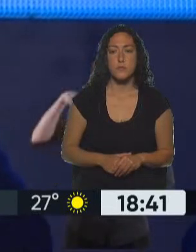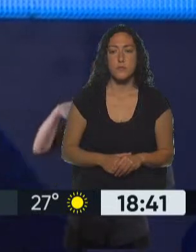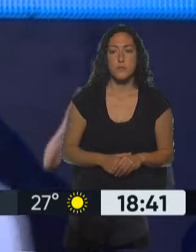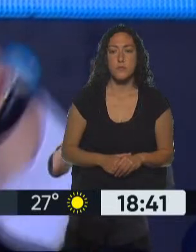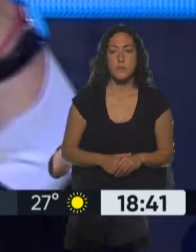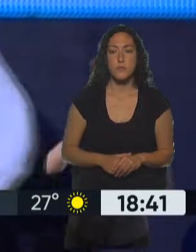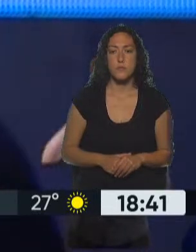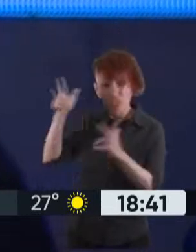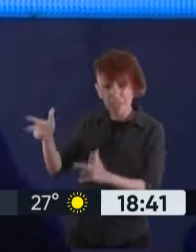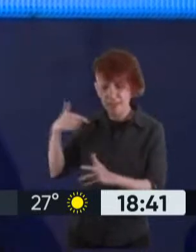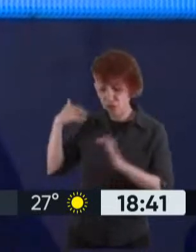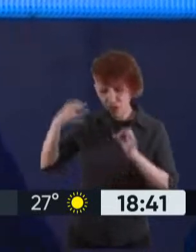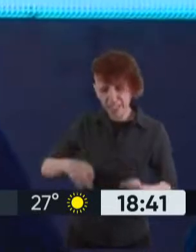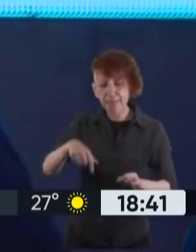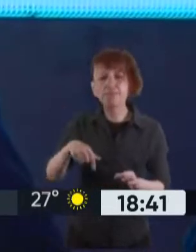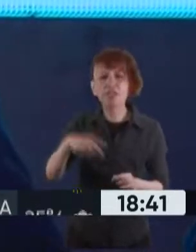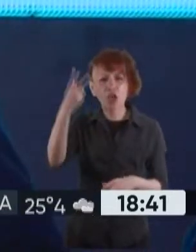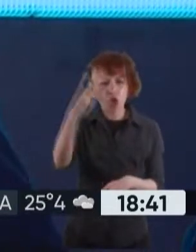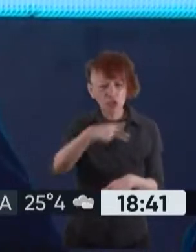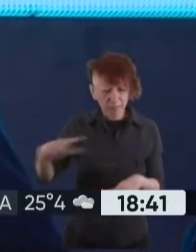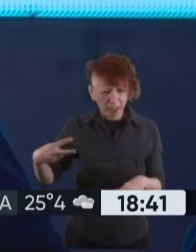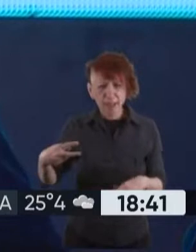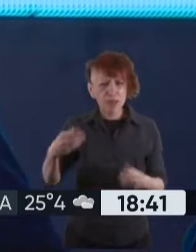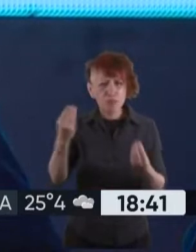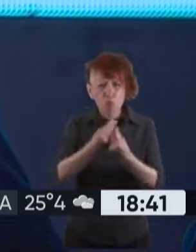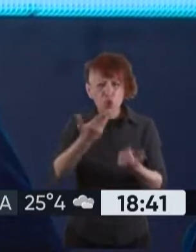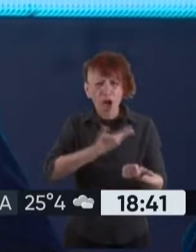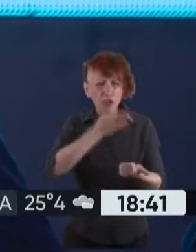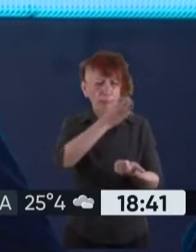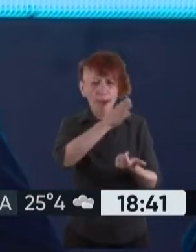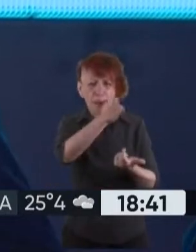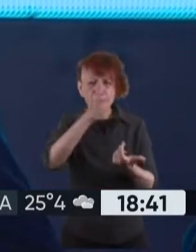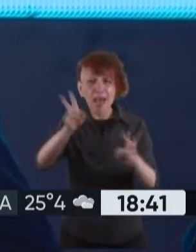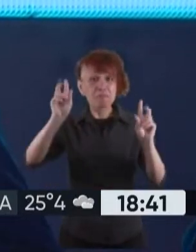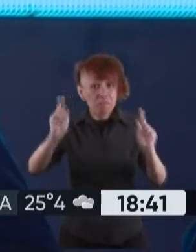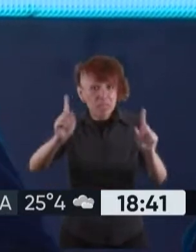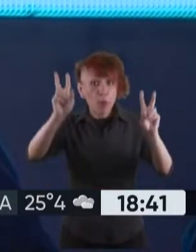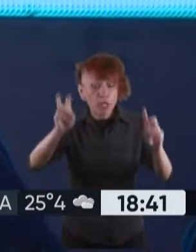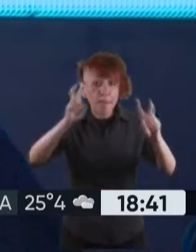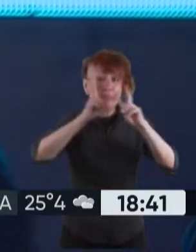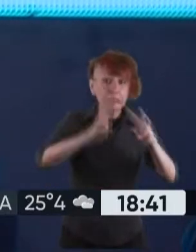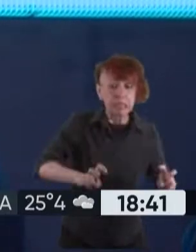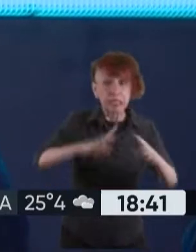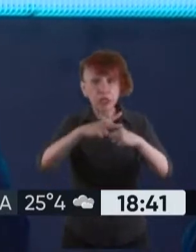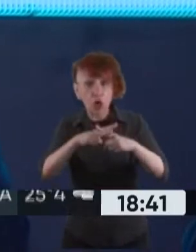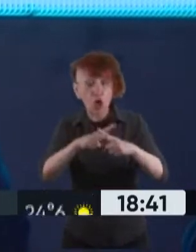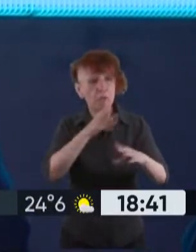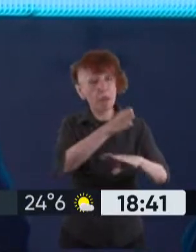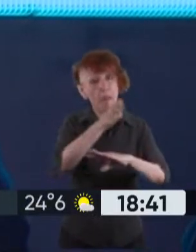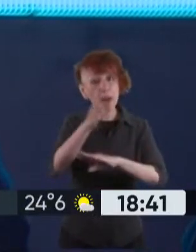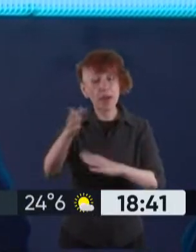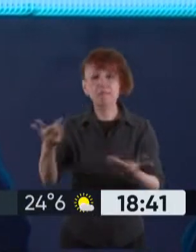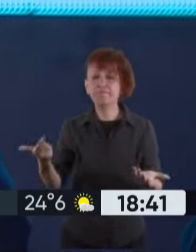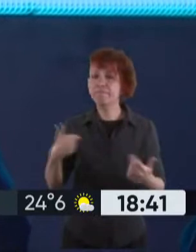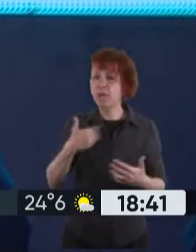que en el término de 2 semanas participé de un montón de actos vinculados a la ciencia y a la tecnología. Y la verdad que en lo personal para